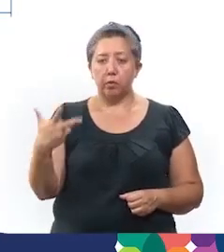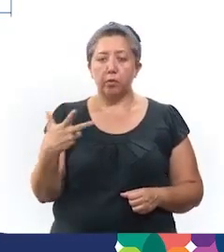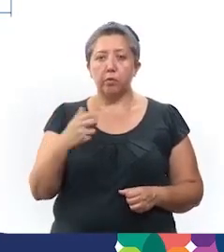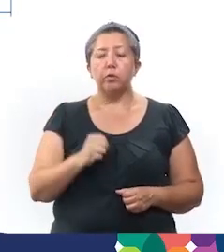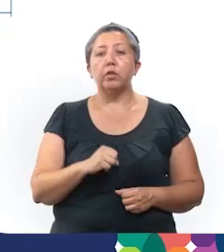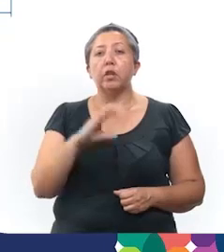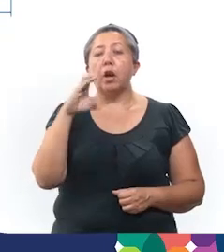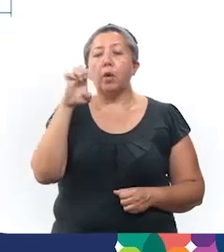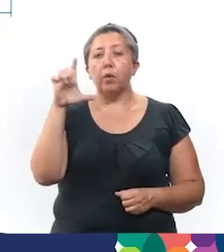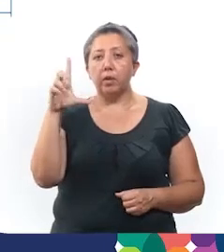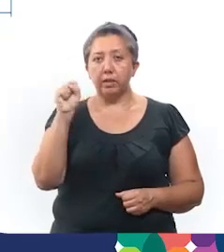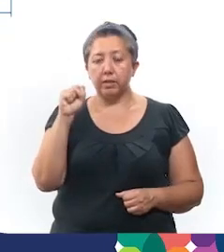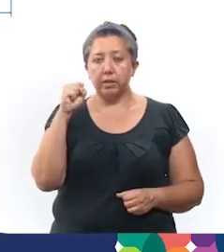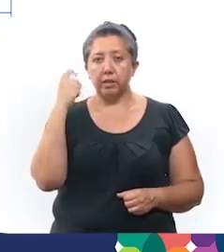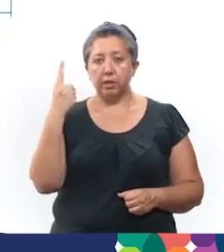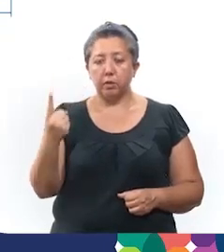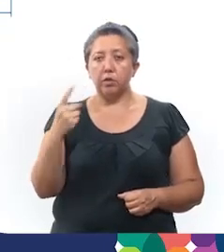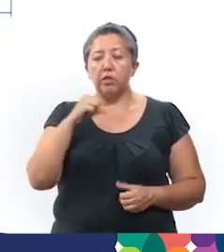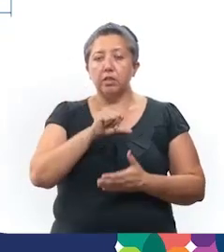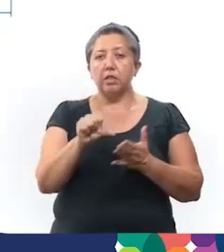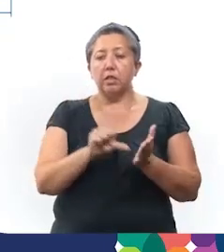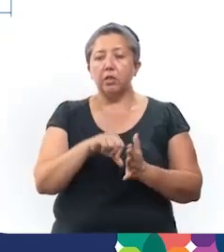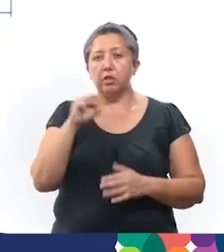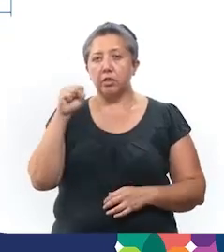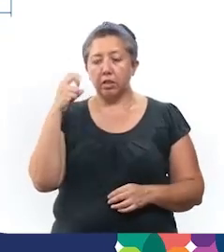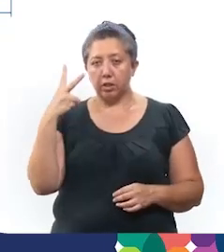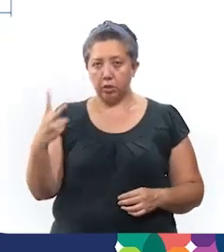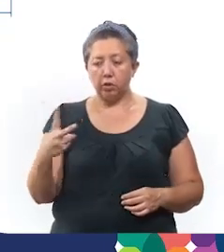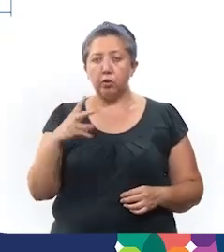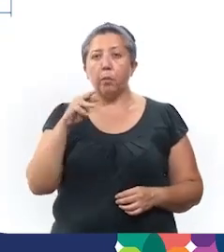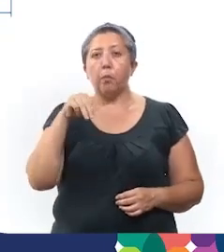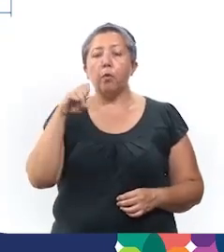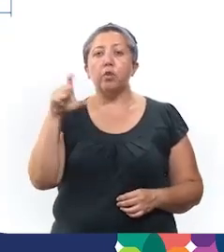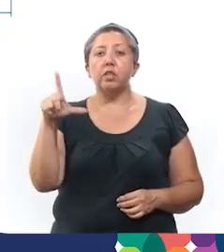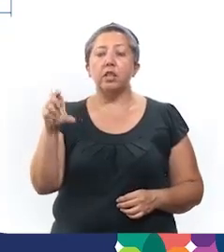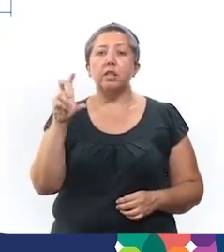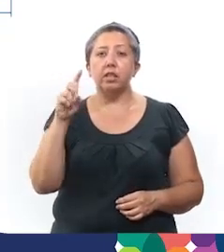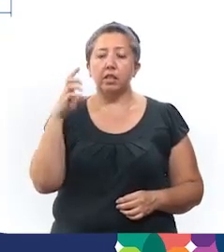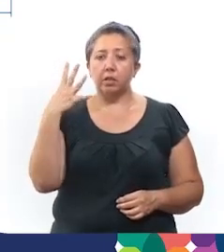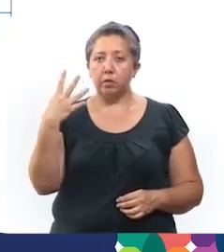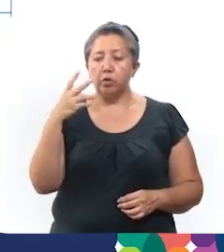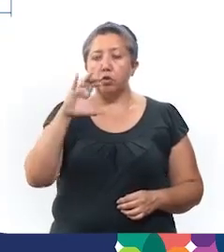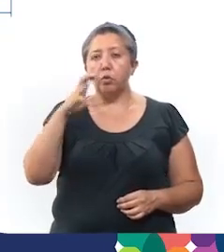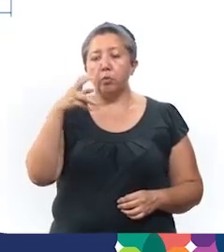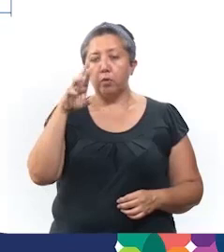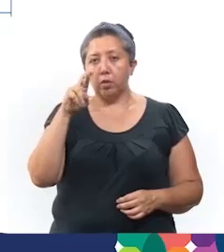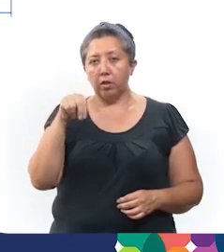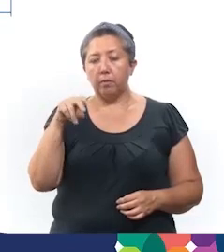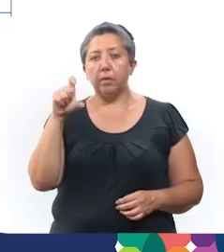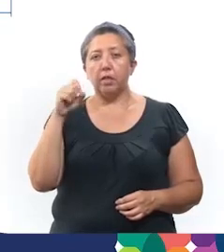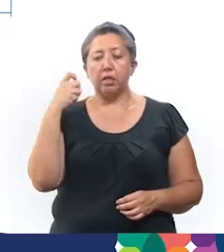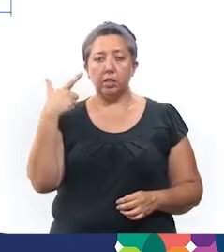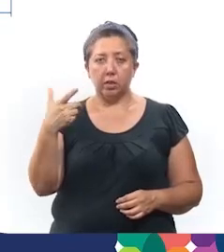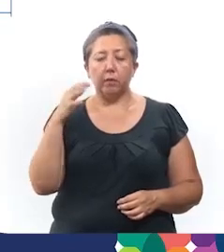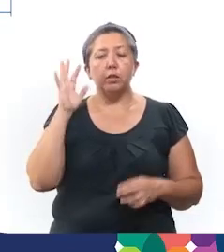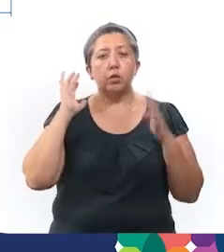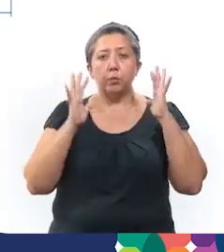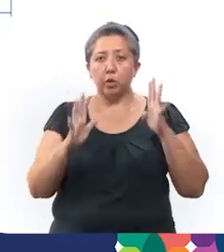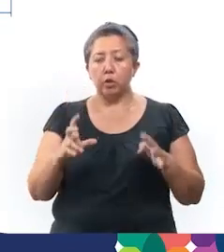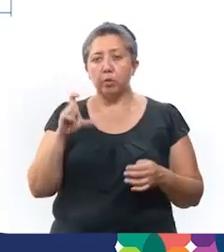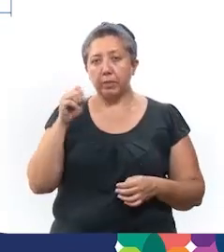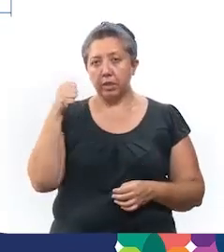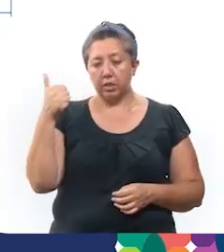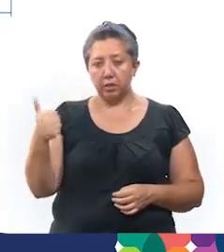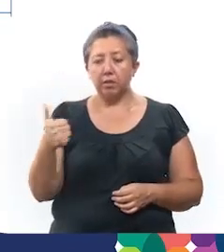98, Ciudad Cauquel 61, Centro 62, Mulsaí 34, Chuburná de Hidalgo 27, Francisco de